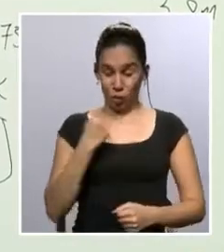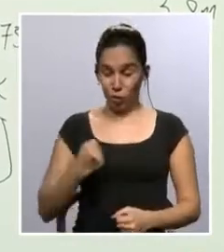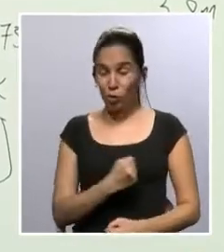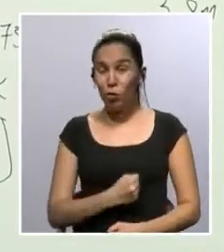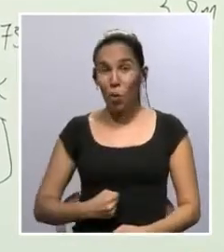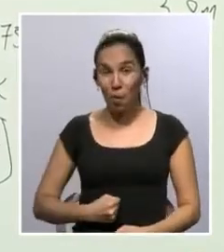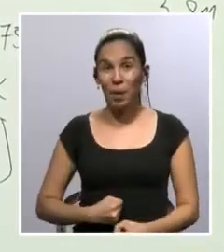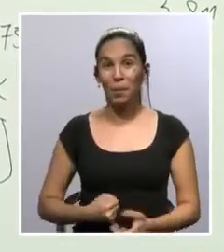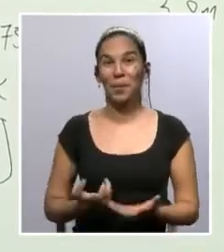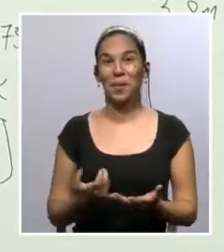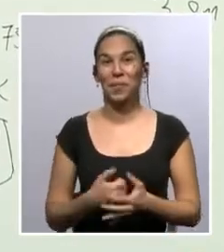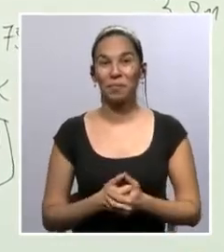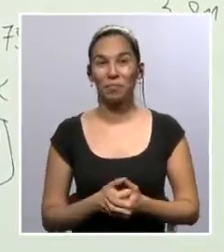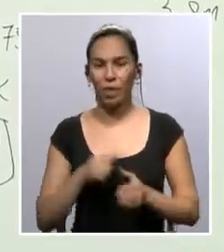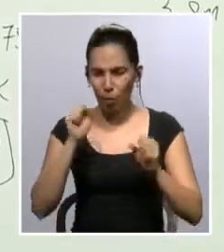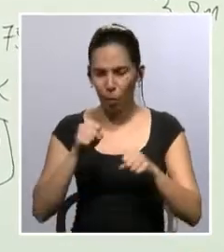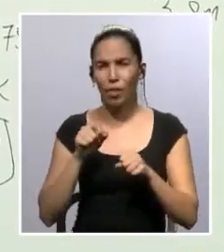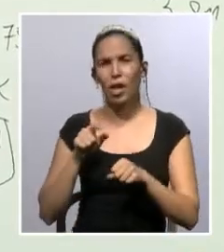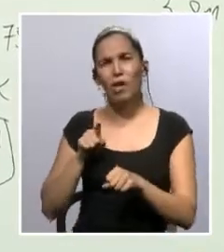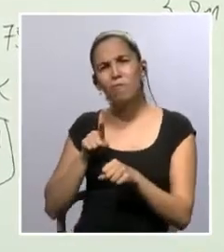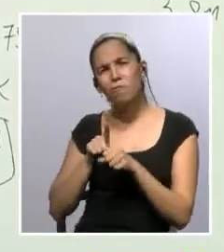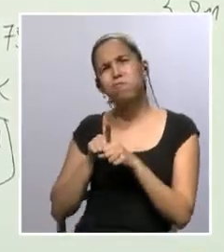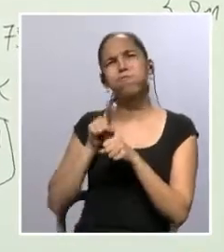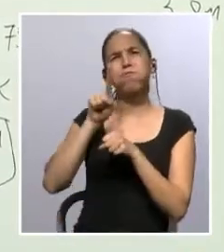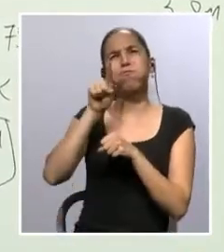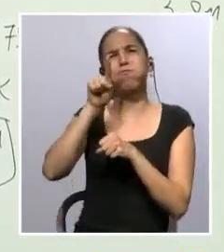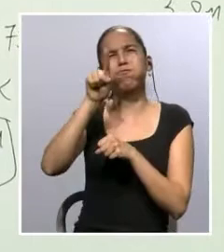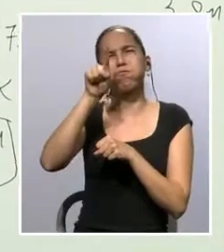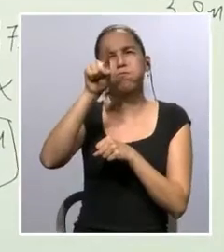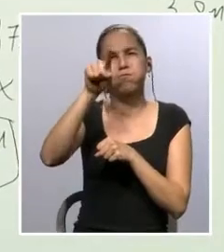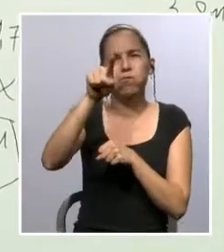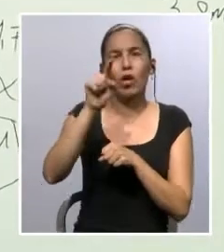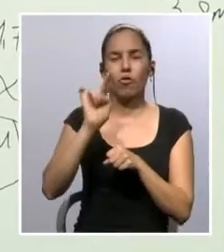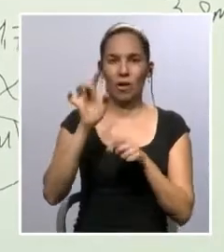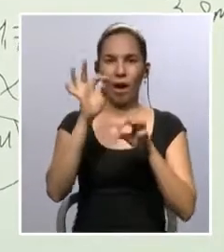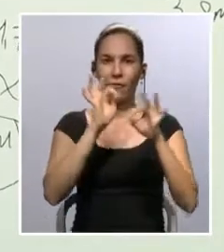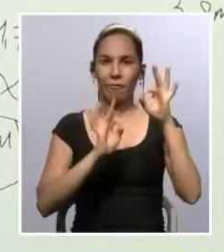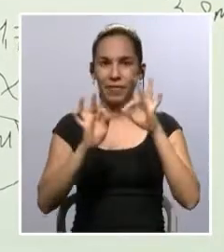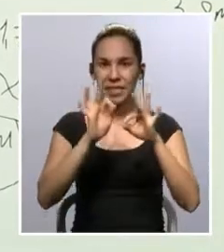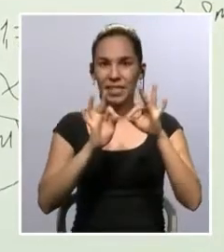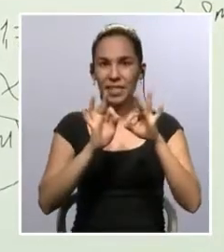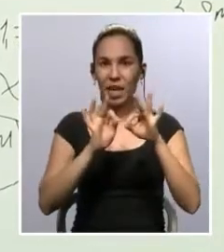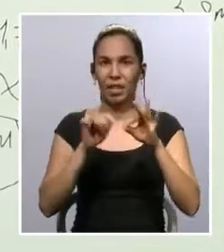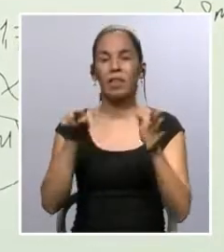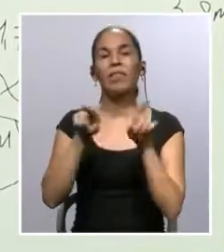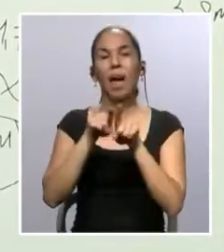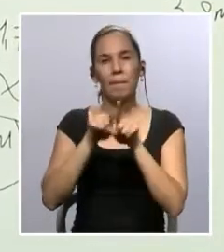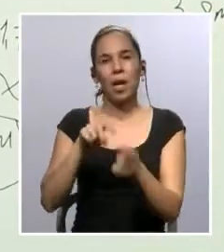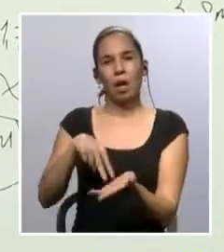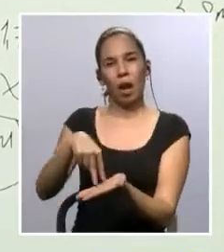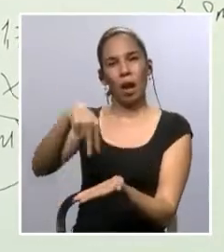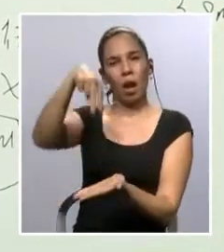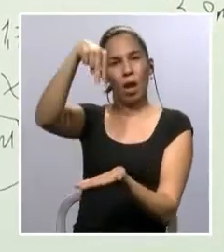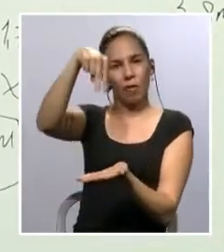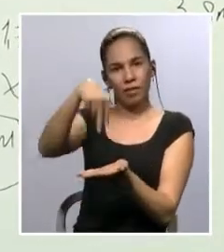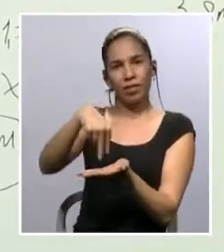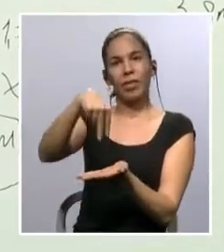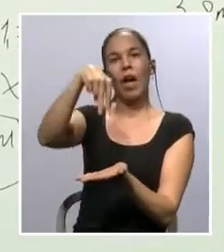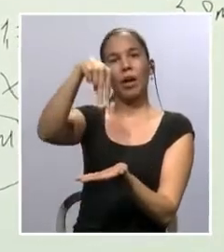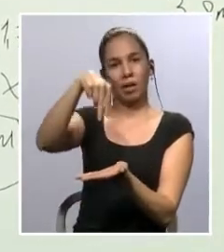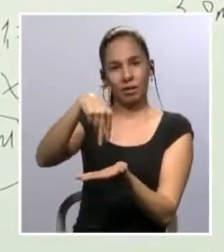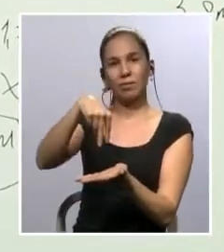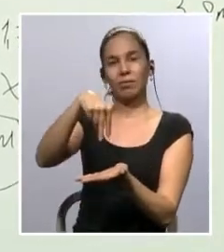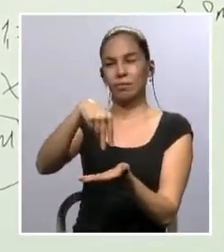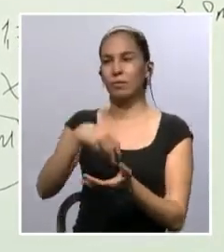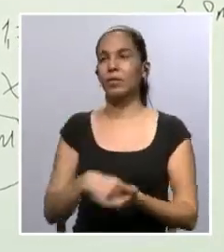eventualmente... volar desde una perspectiva física, no solo volar, levitar, que es la situación que hemos estado explicando